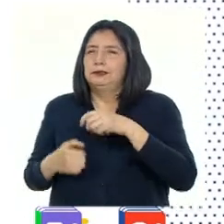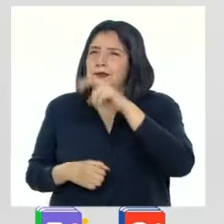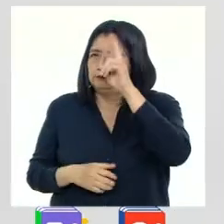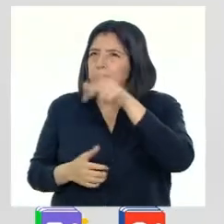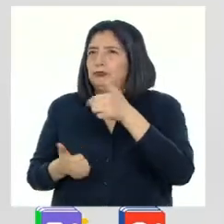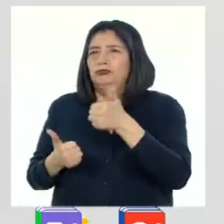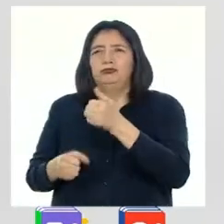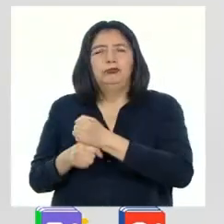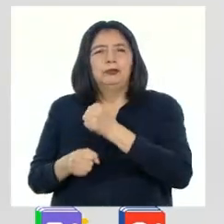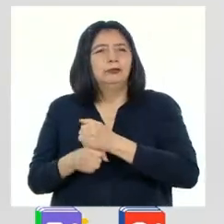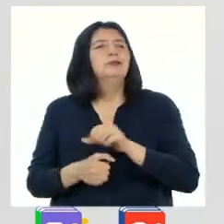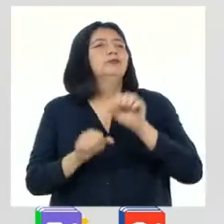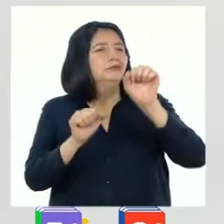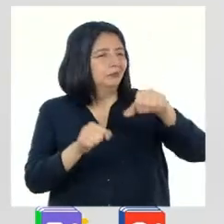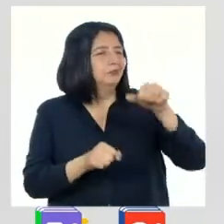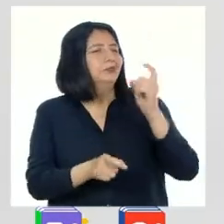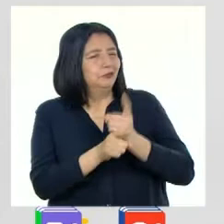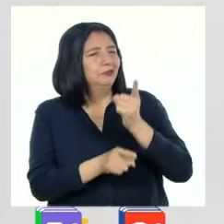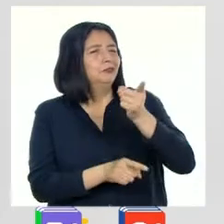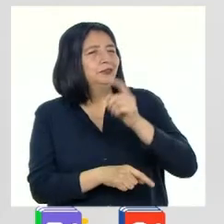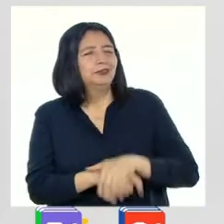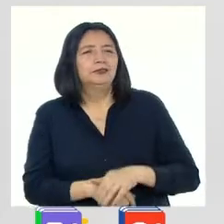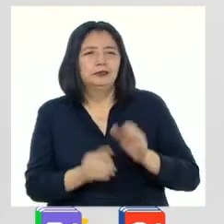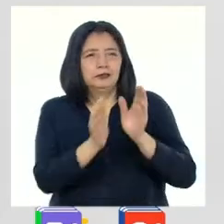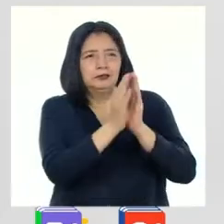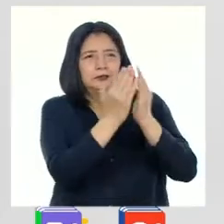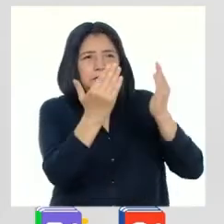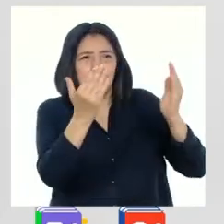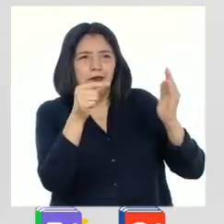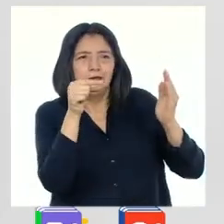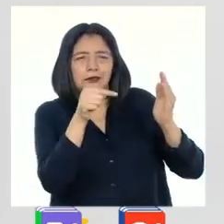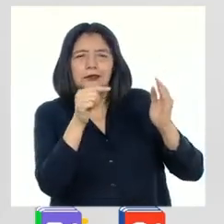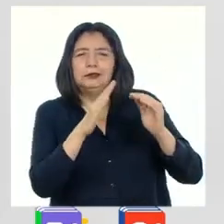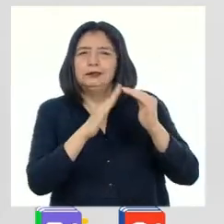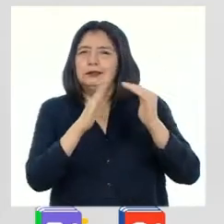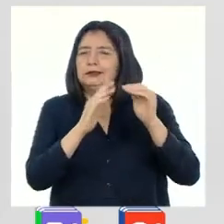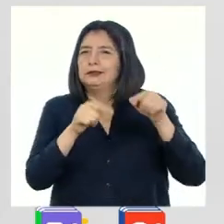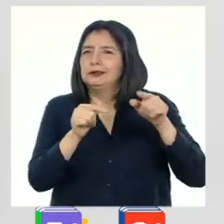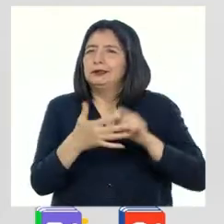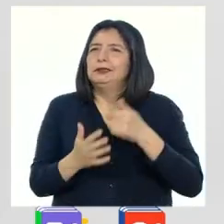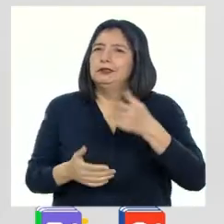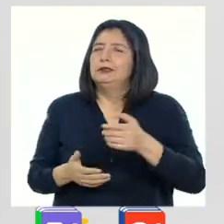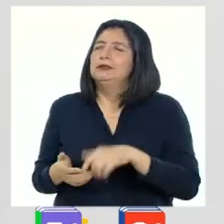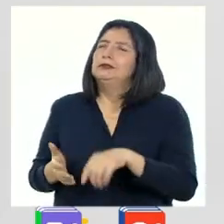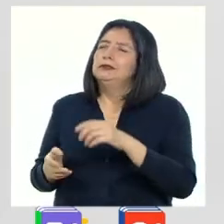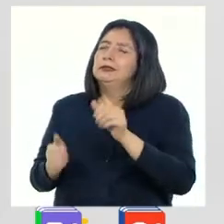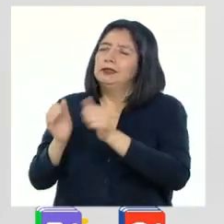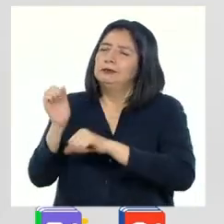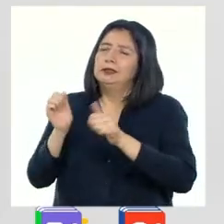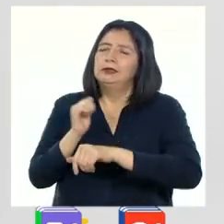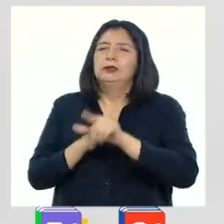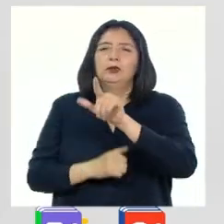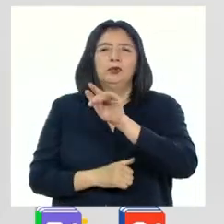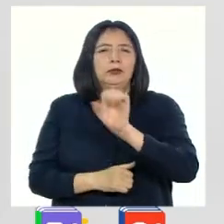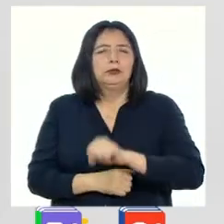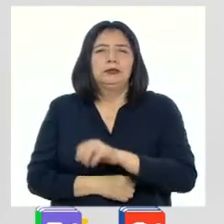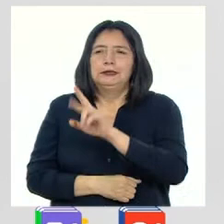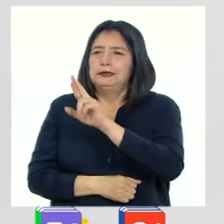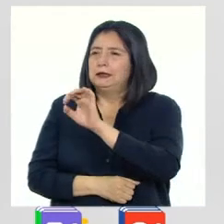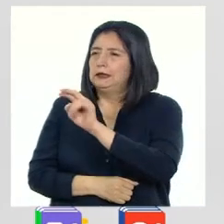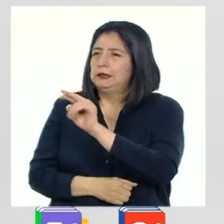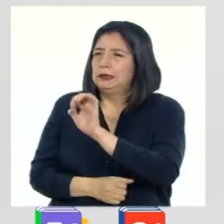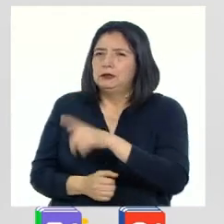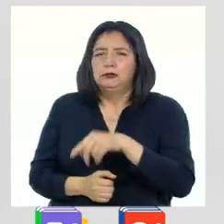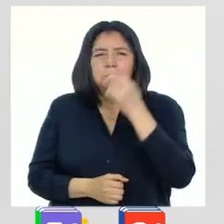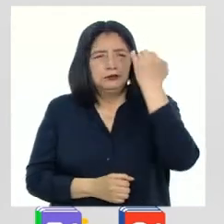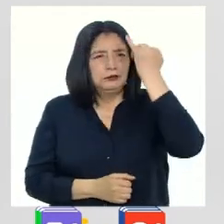labor. Así es, Patricia. Esos retablistas son los hermanos Luis y Reinaldo Quispe Flores, quienes